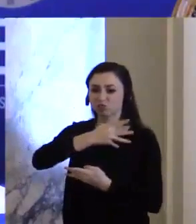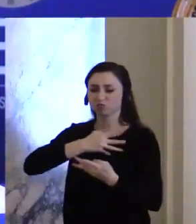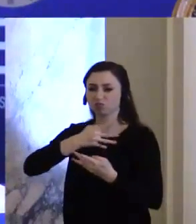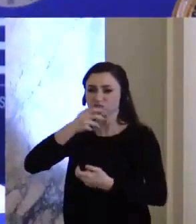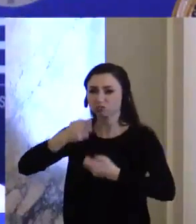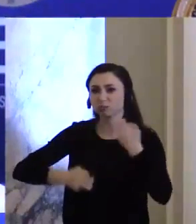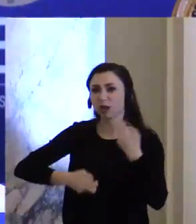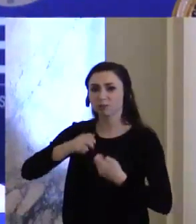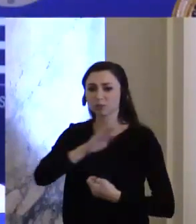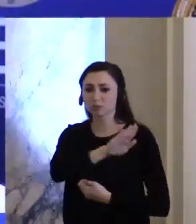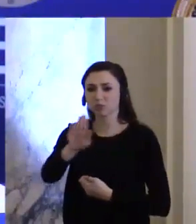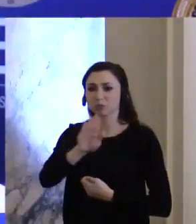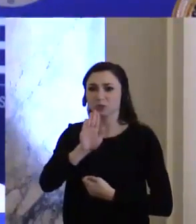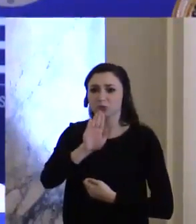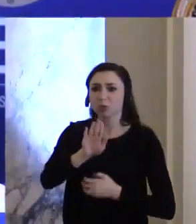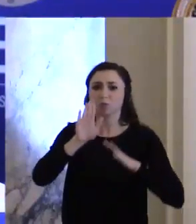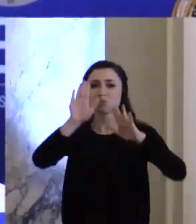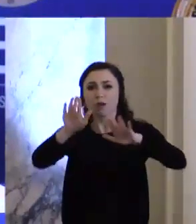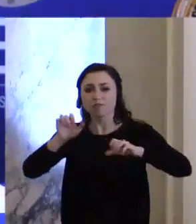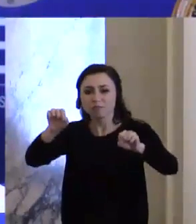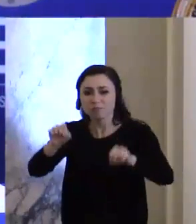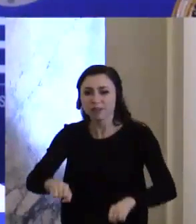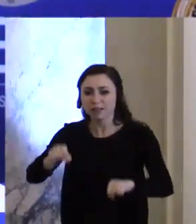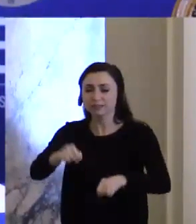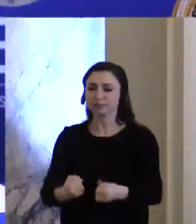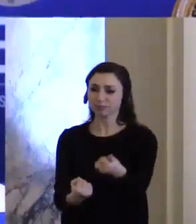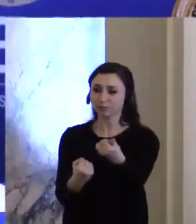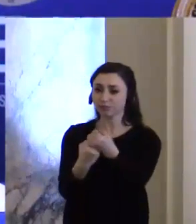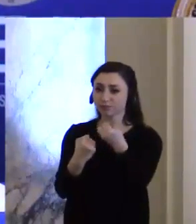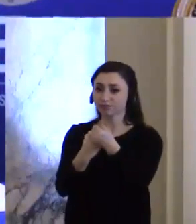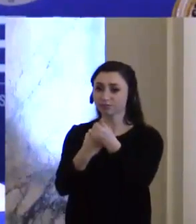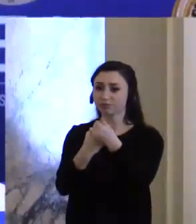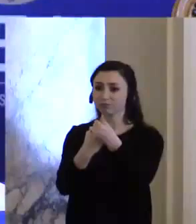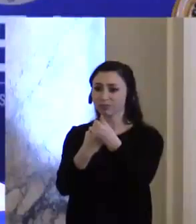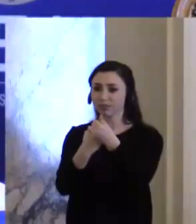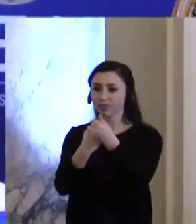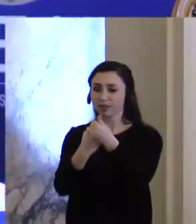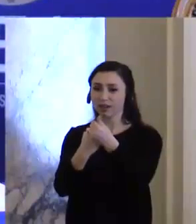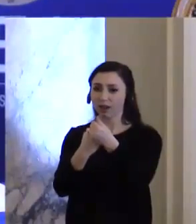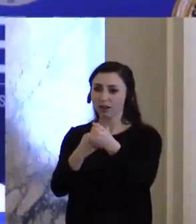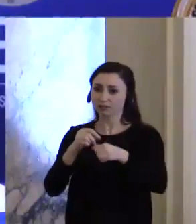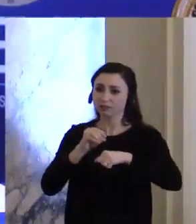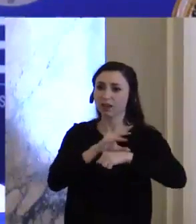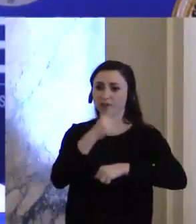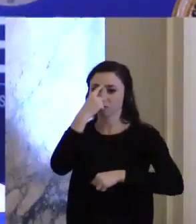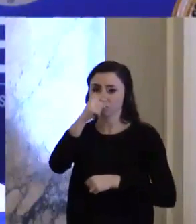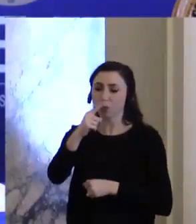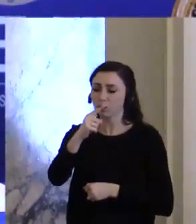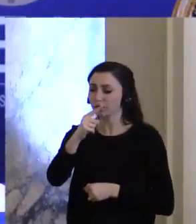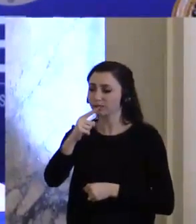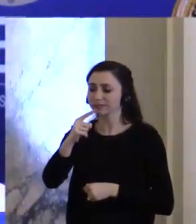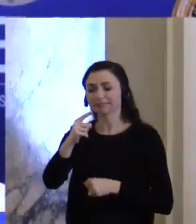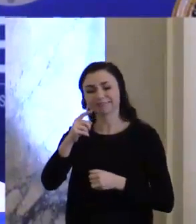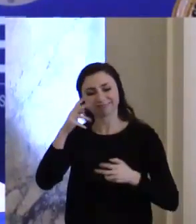organización y abogacía en defensa de temas complejos y delicados que reclaman